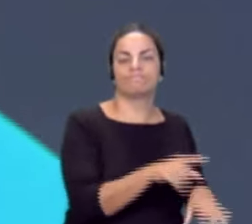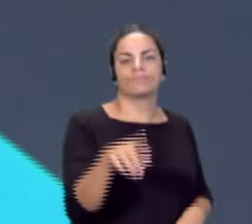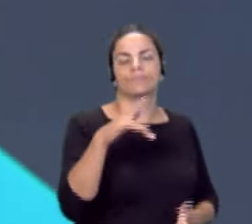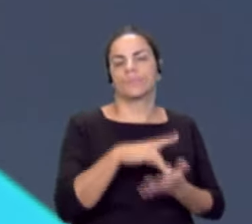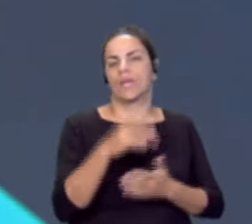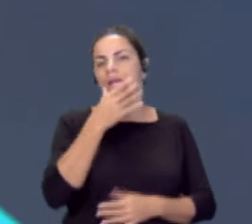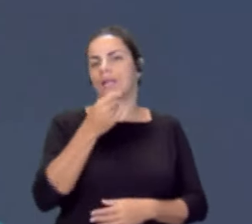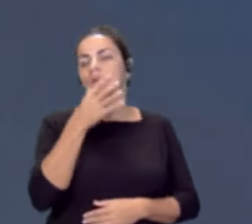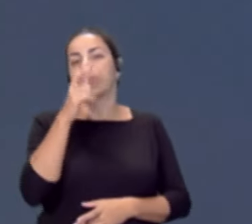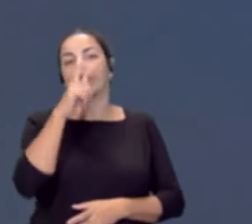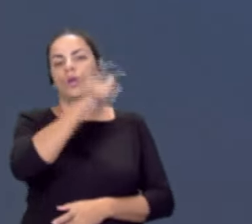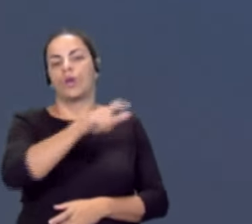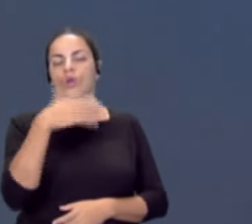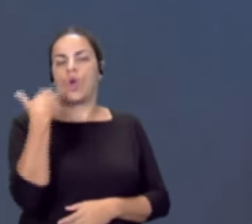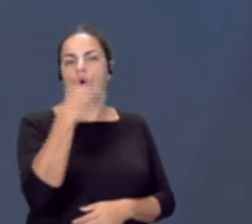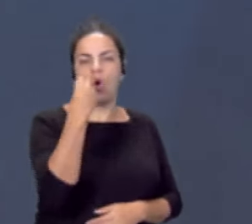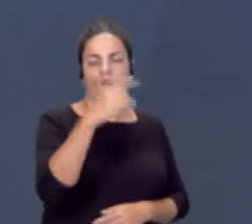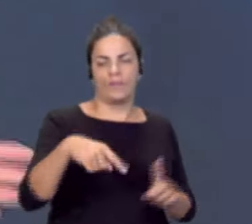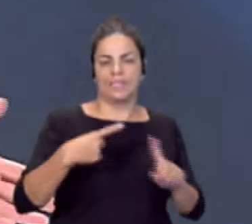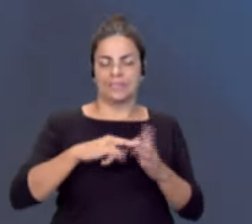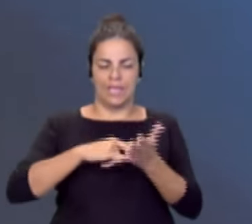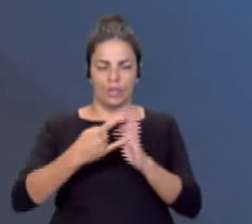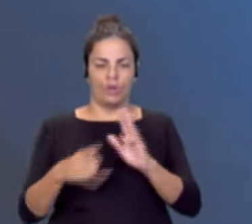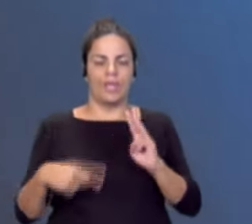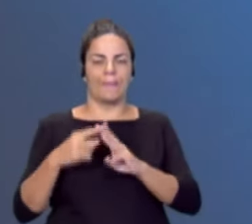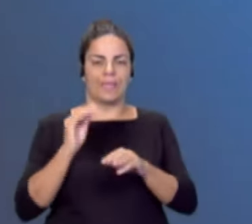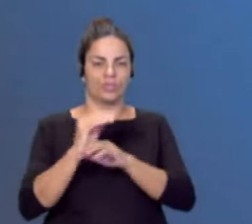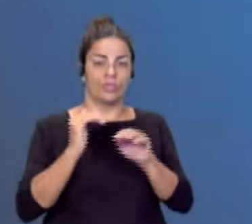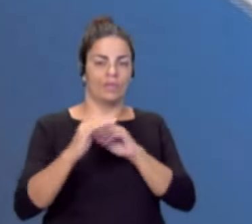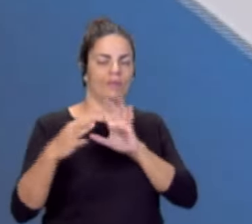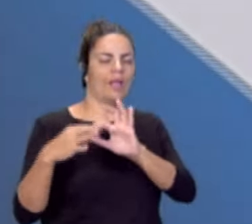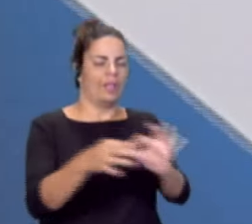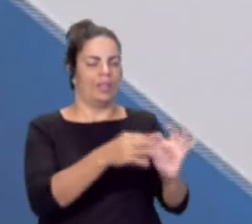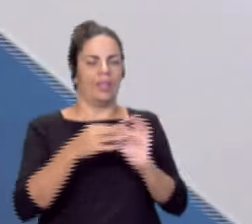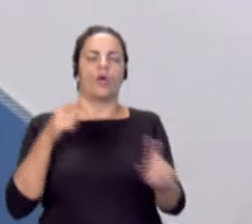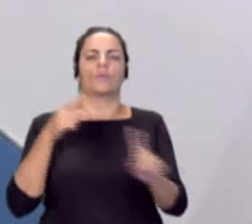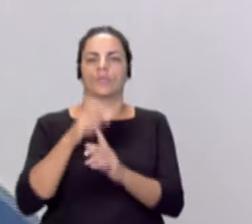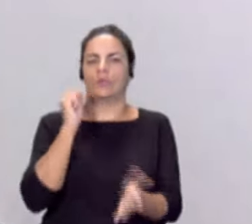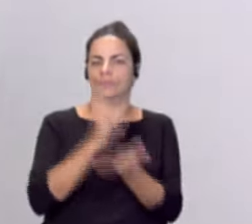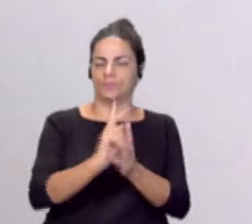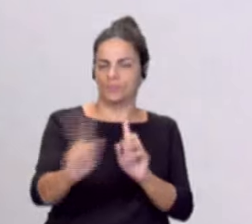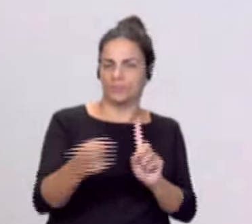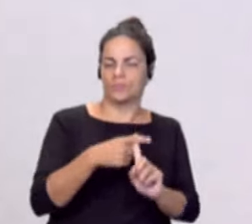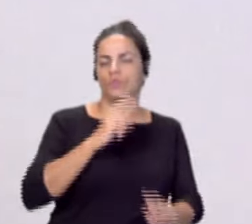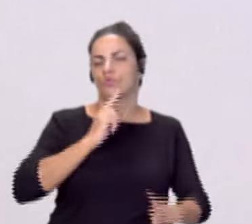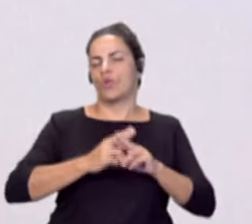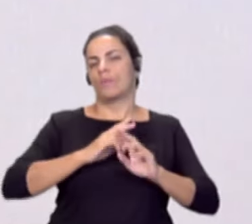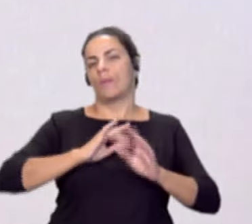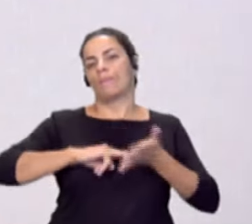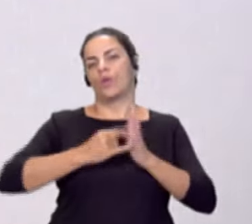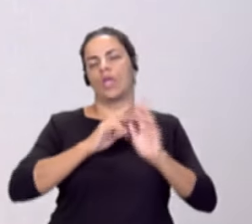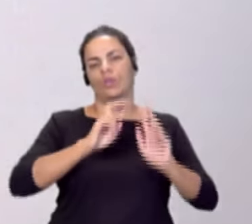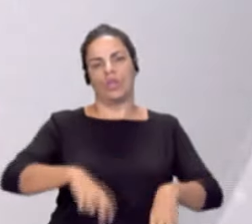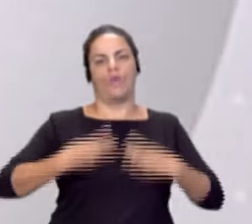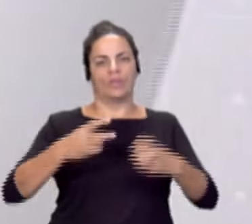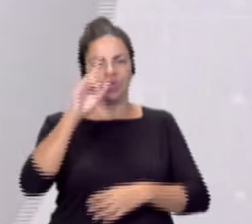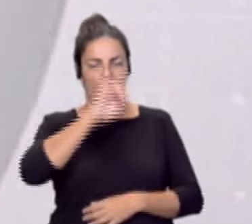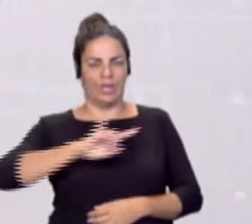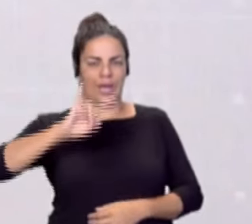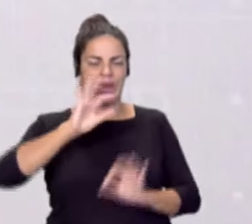tecnologías y sostenibilidad se unen para resolver grandes desafíos. Hablamos del proyecto Innovación Canarias de la Fundación Sergio Alonso, que se